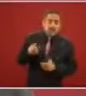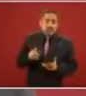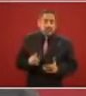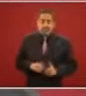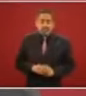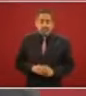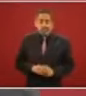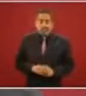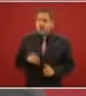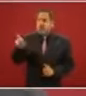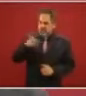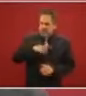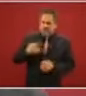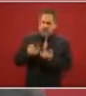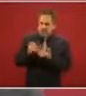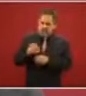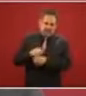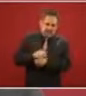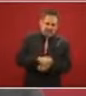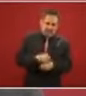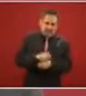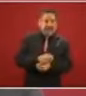que torturáramos,